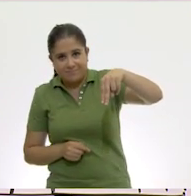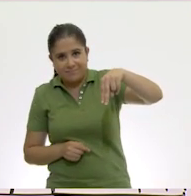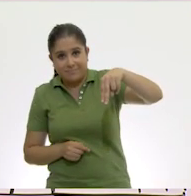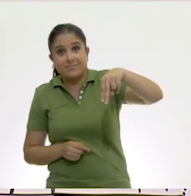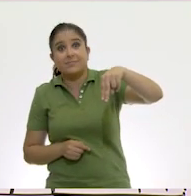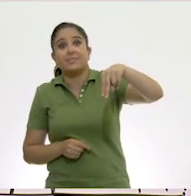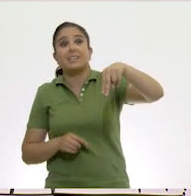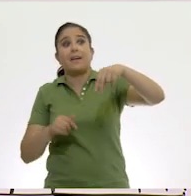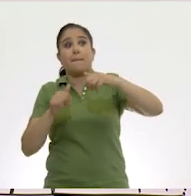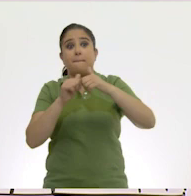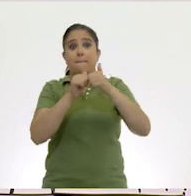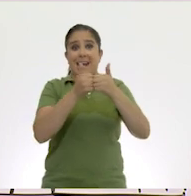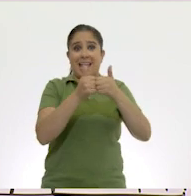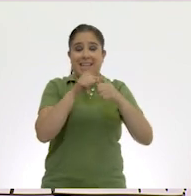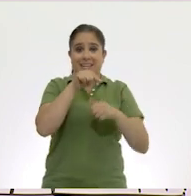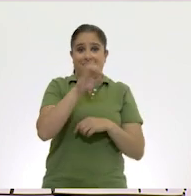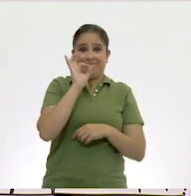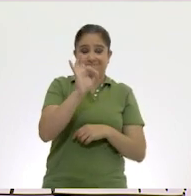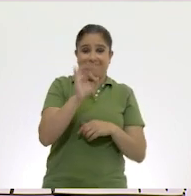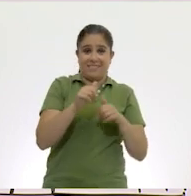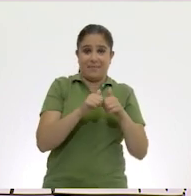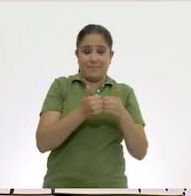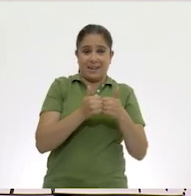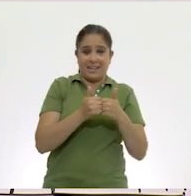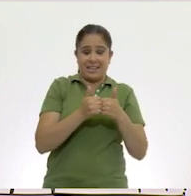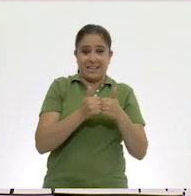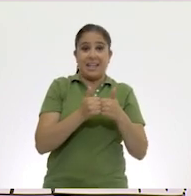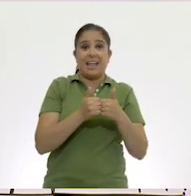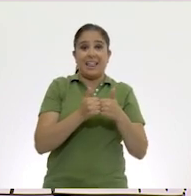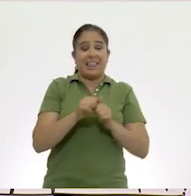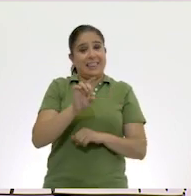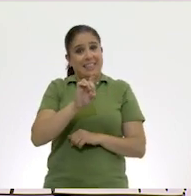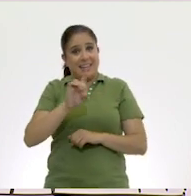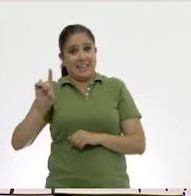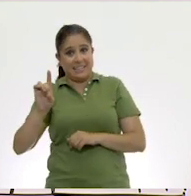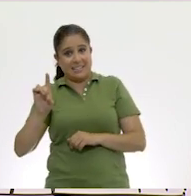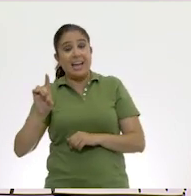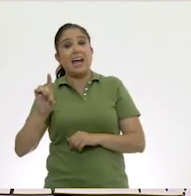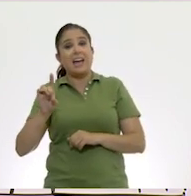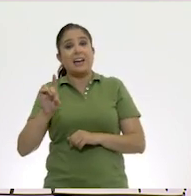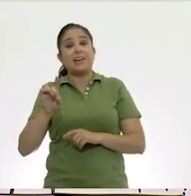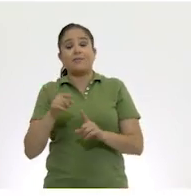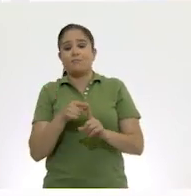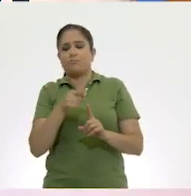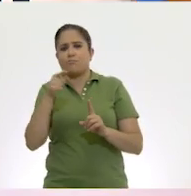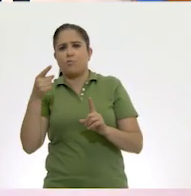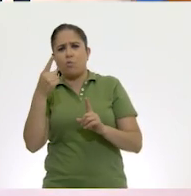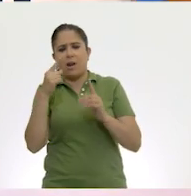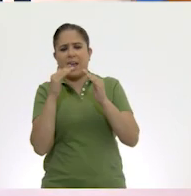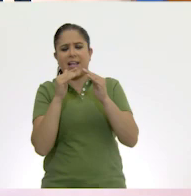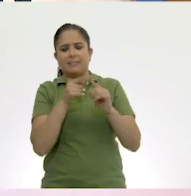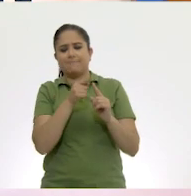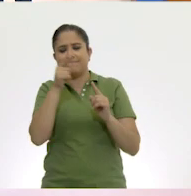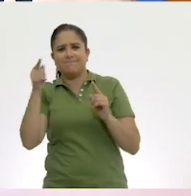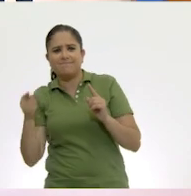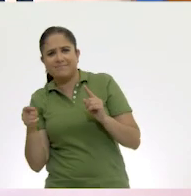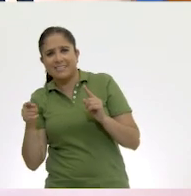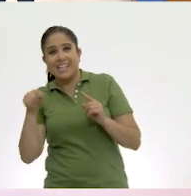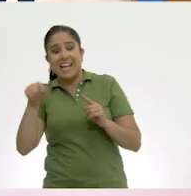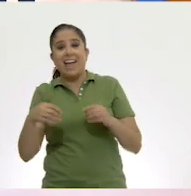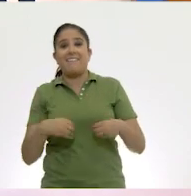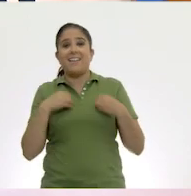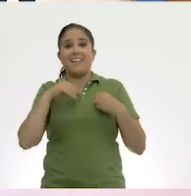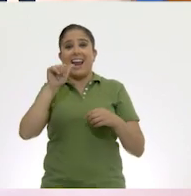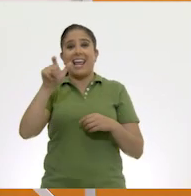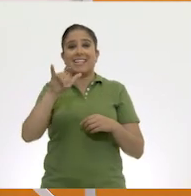llegó a la panadería tienda a mi derecha sí y avanzó una sola casa y aquí vive